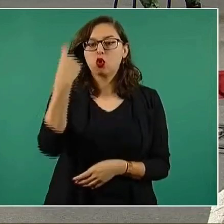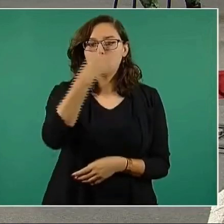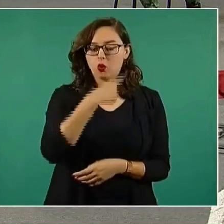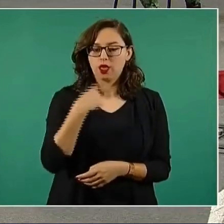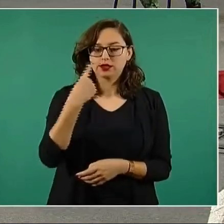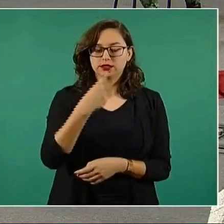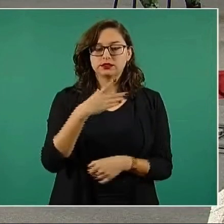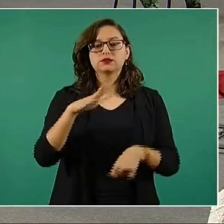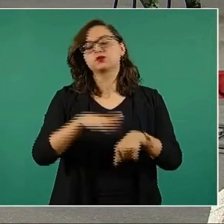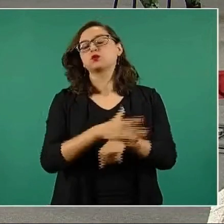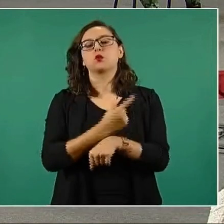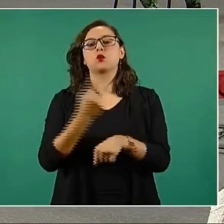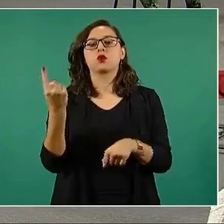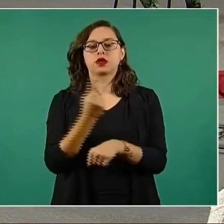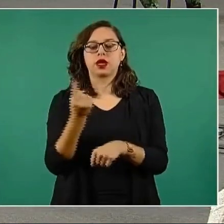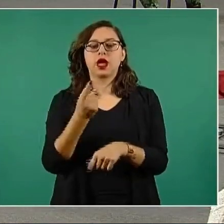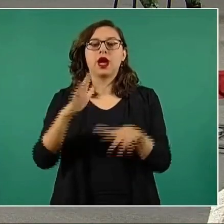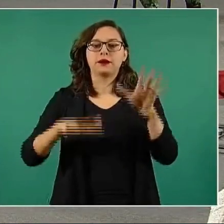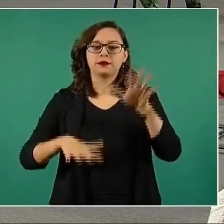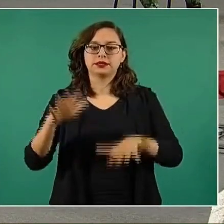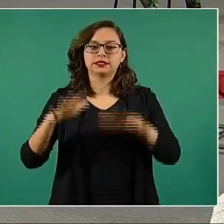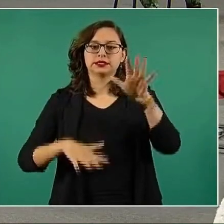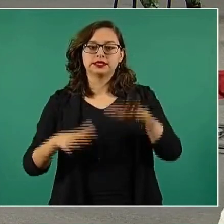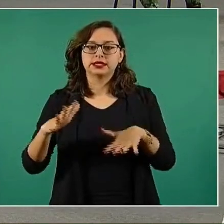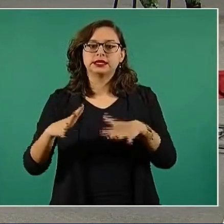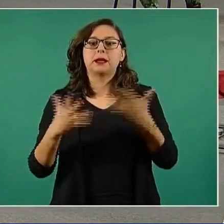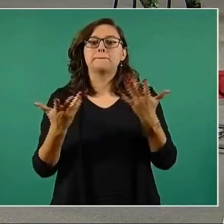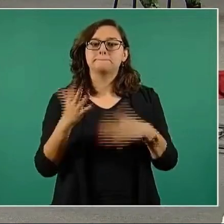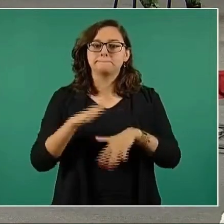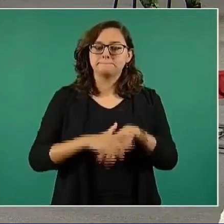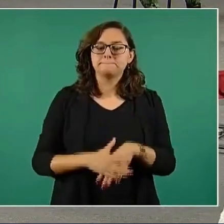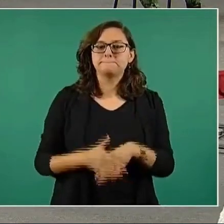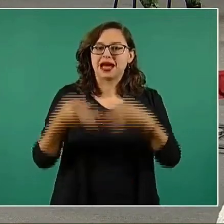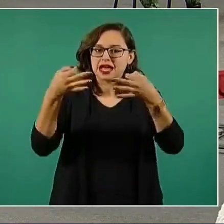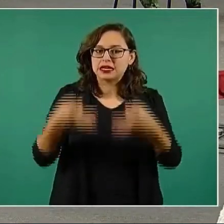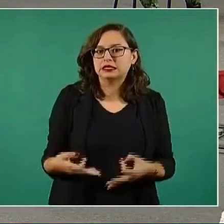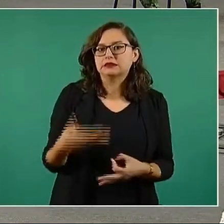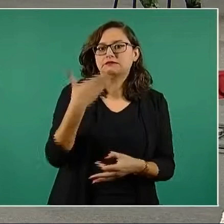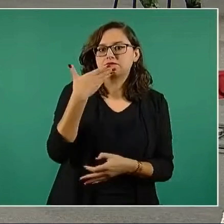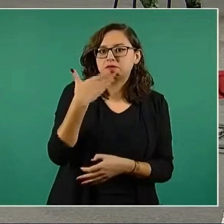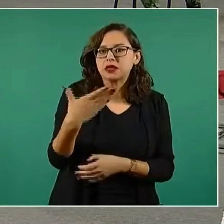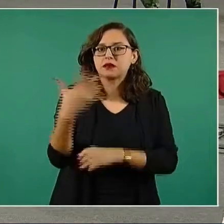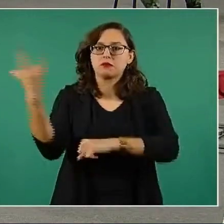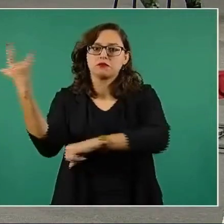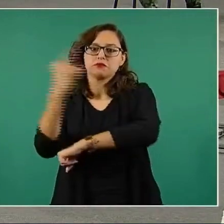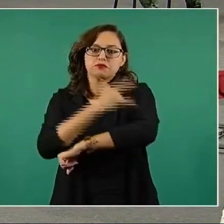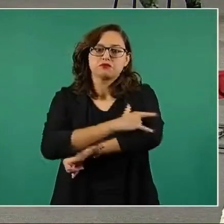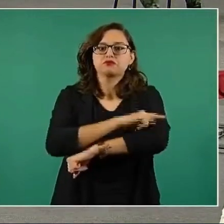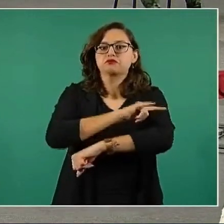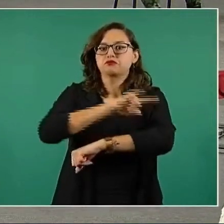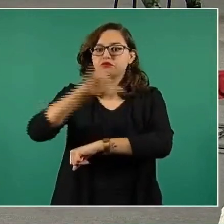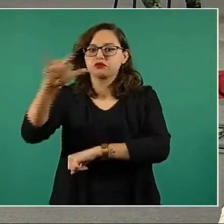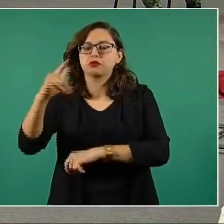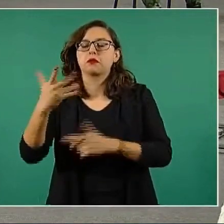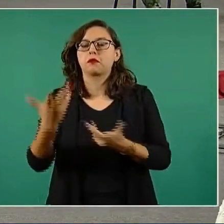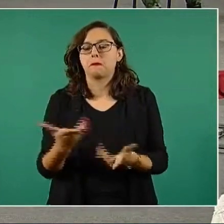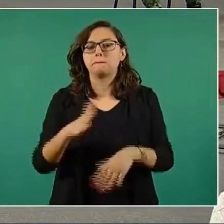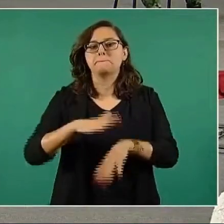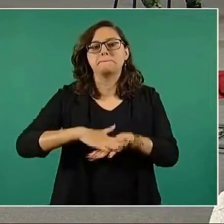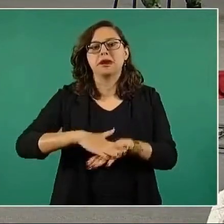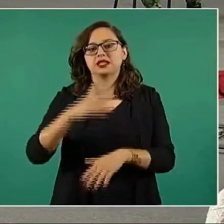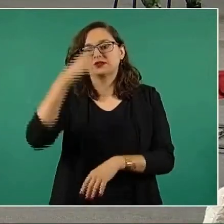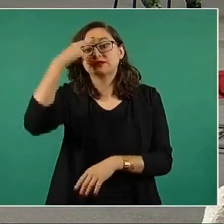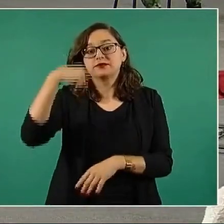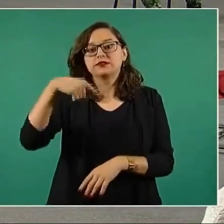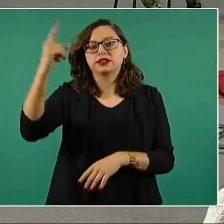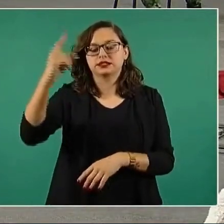aeropuertos, entonces las operaciones aéreas serán más precisas y los aterrizajes más exactos que en un aeropuerto saturado. Ahora, tenemos